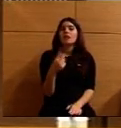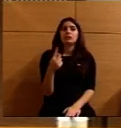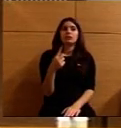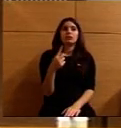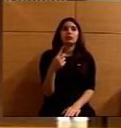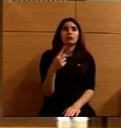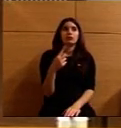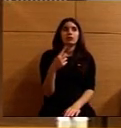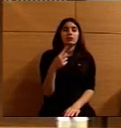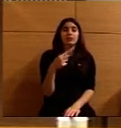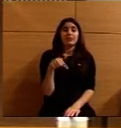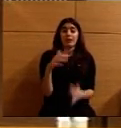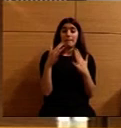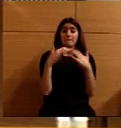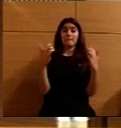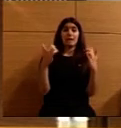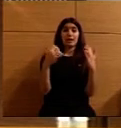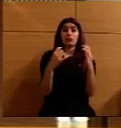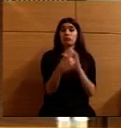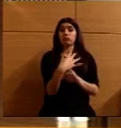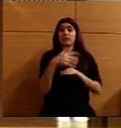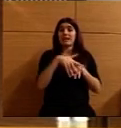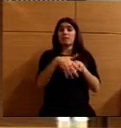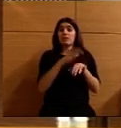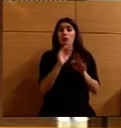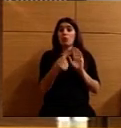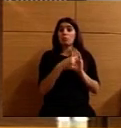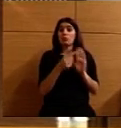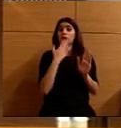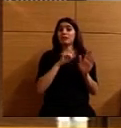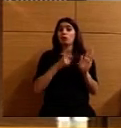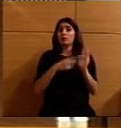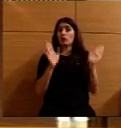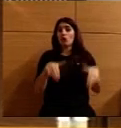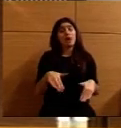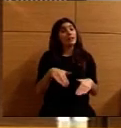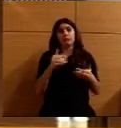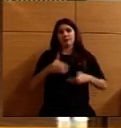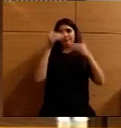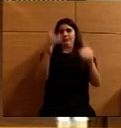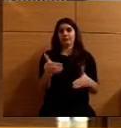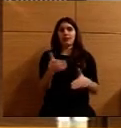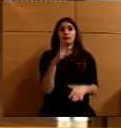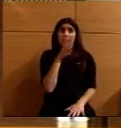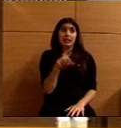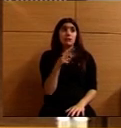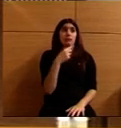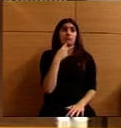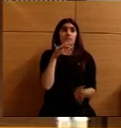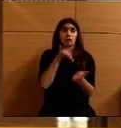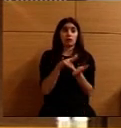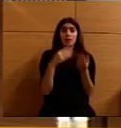pasará al pleno un expediente o un punto si no está completo. Eso mismo intentamos hacer ver el